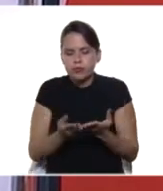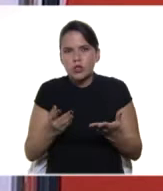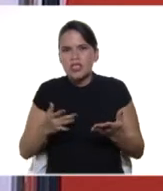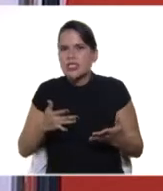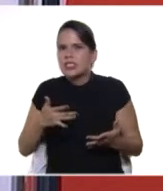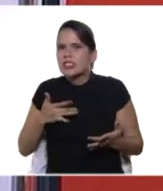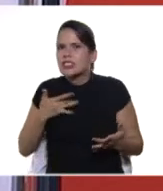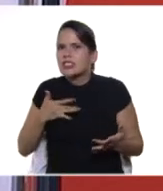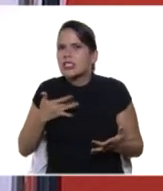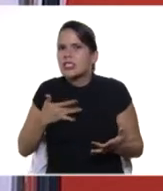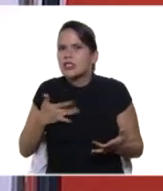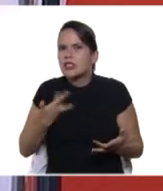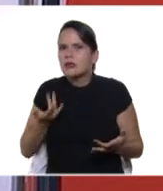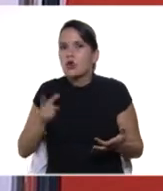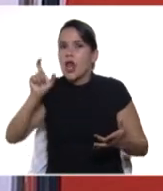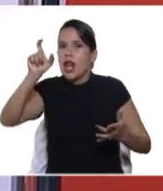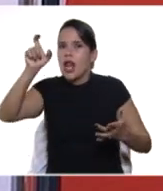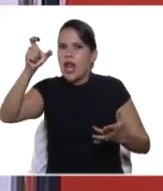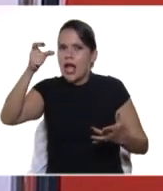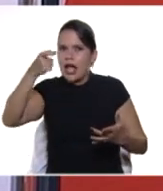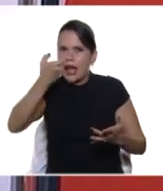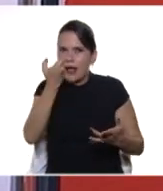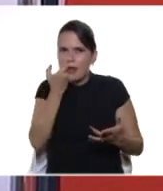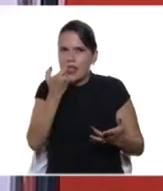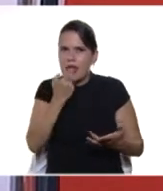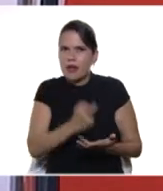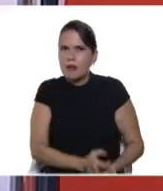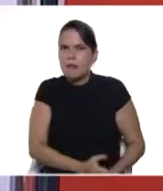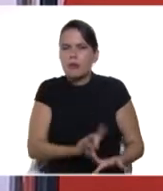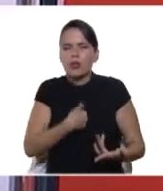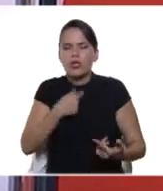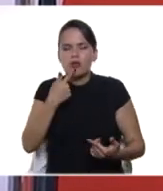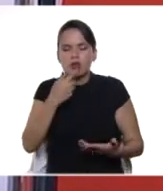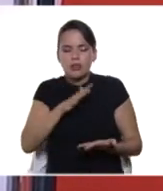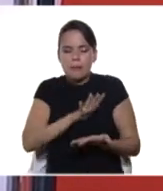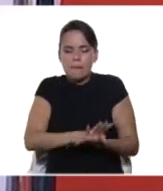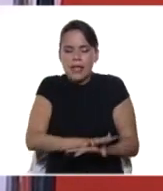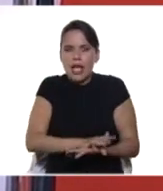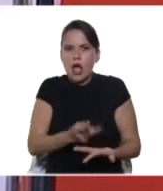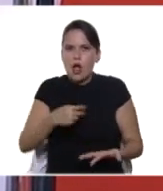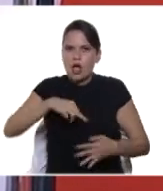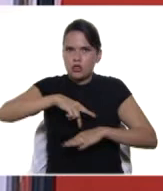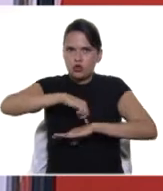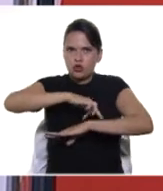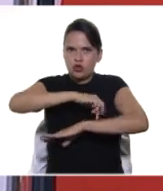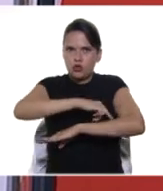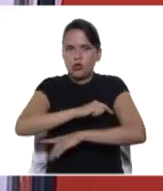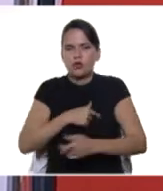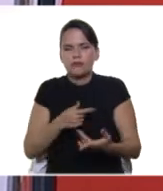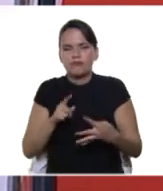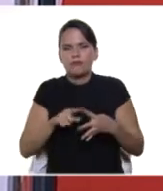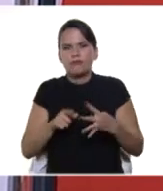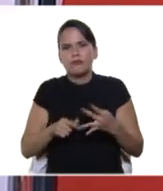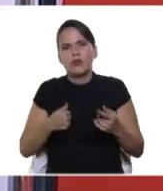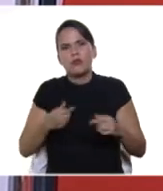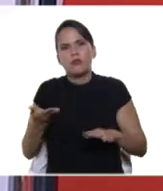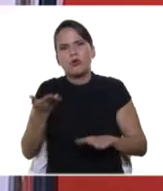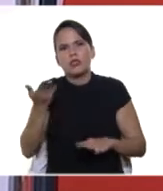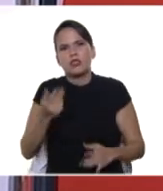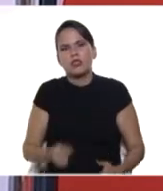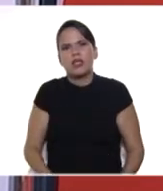nos mantiene adheridos a lo que es el suelo. Fíjense, una expresión muy importante es que